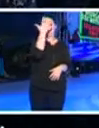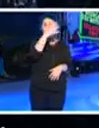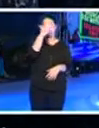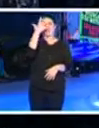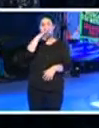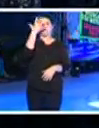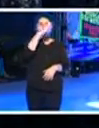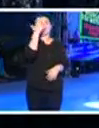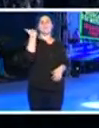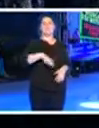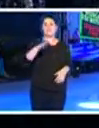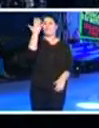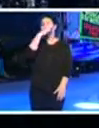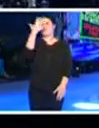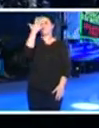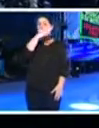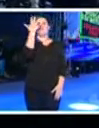carnaval. Es